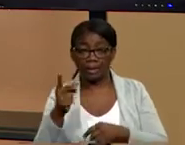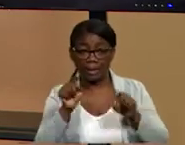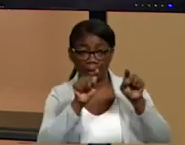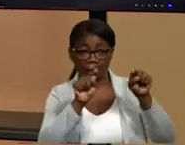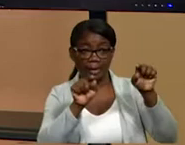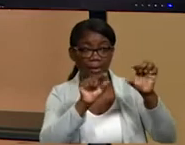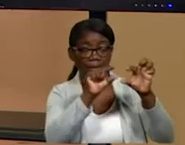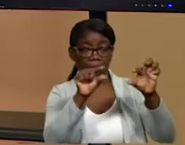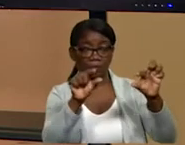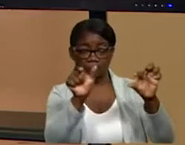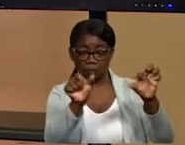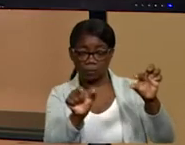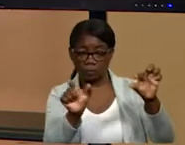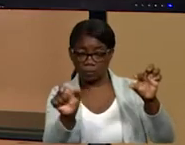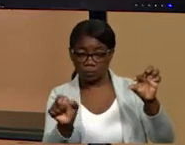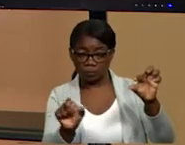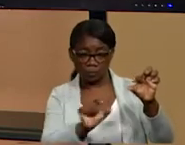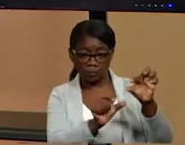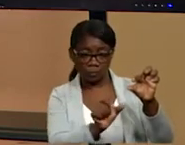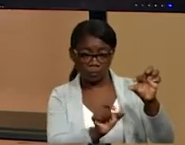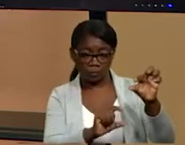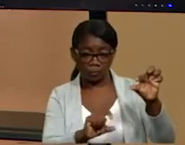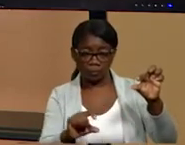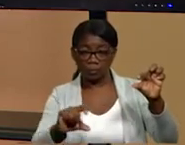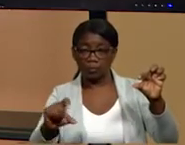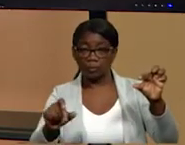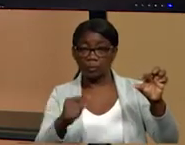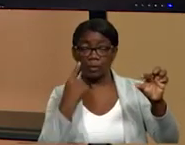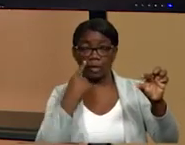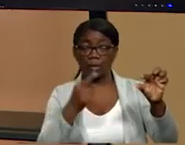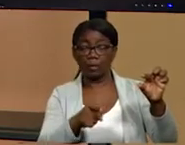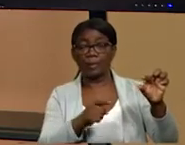y aquí hay algunos que son